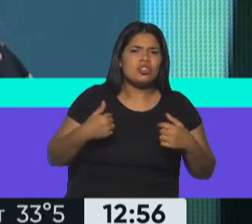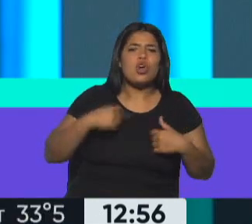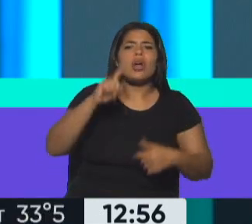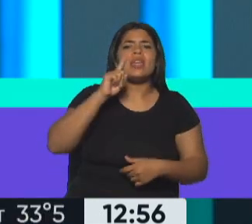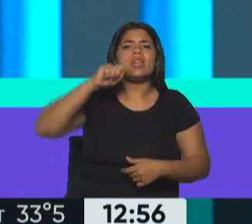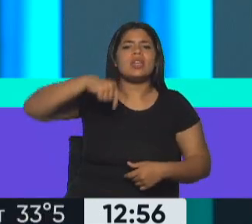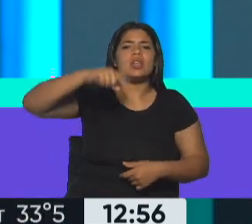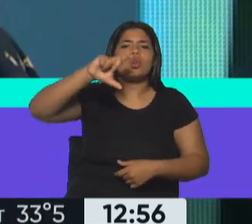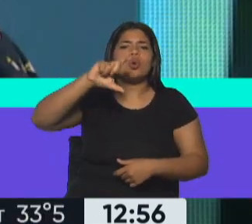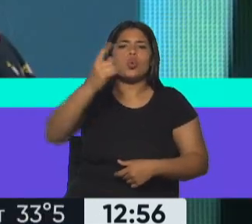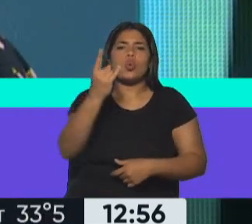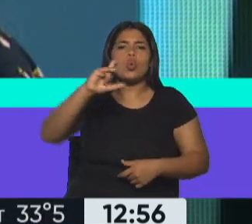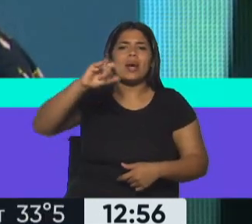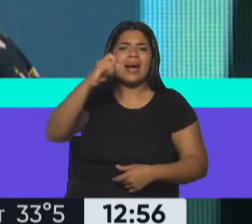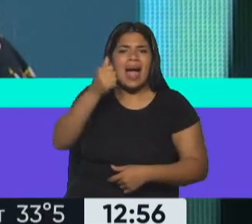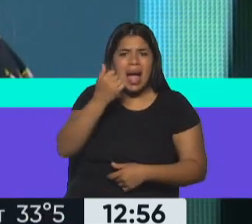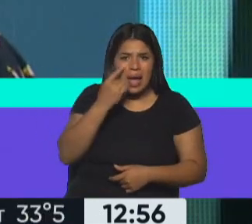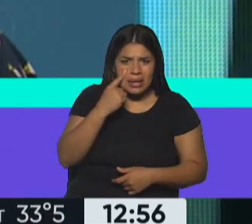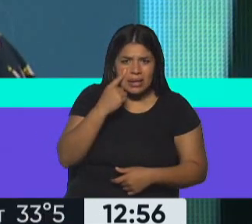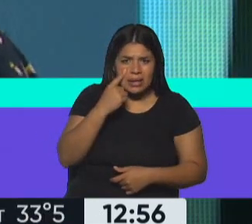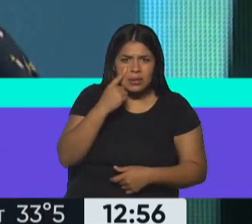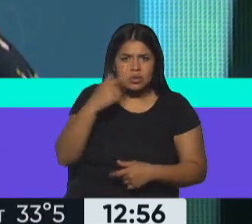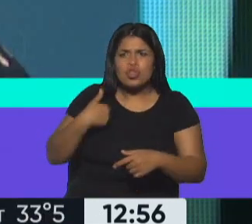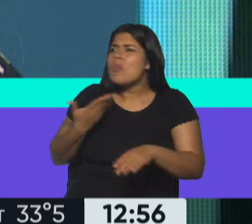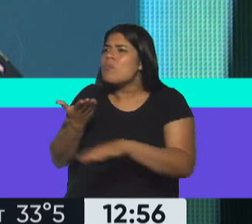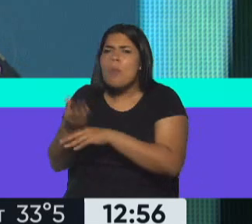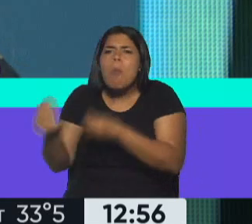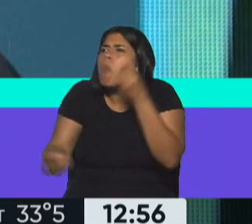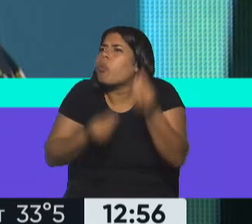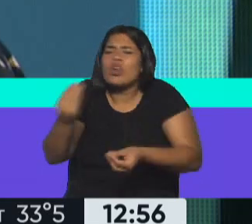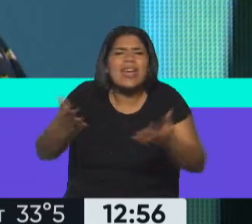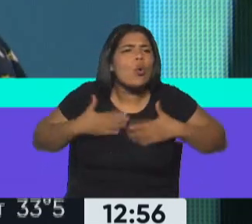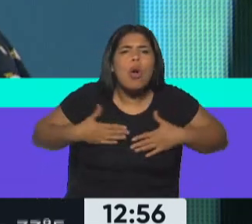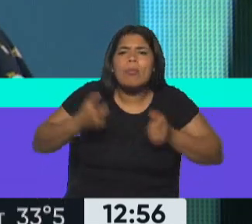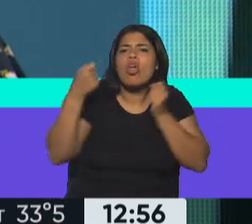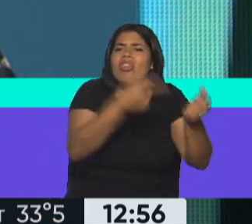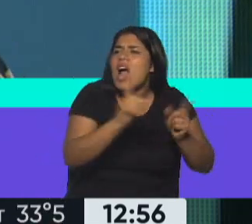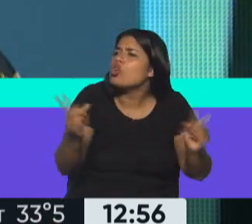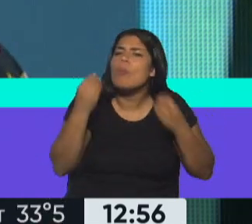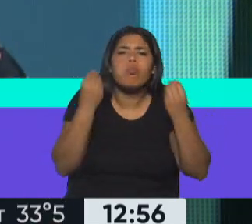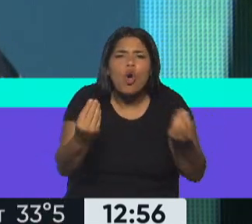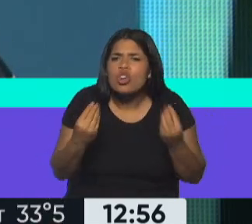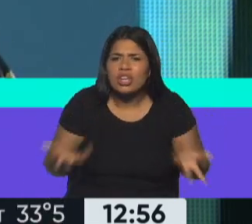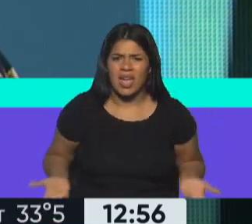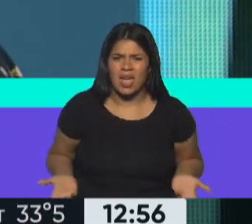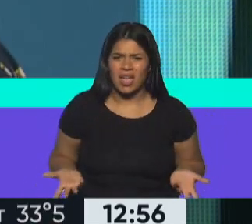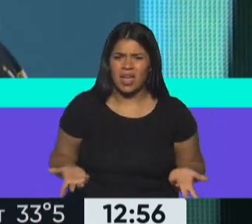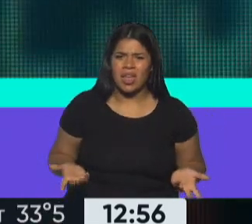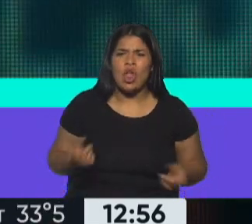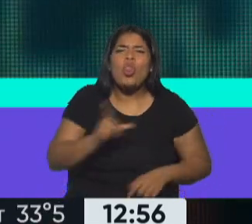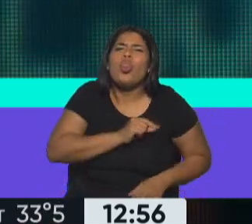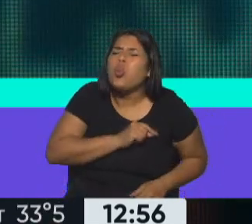y dije por qué no le entregan el cuerpo a esos papás porque esto ellos están en carne viva con el